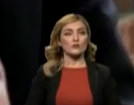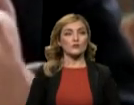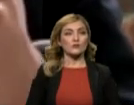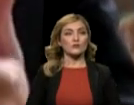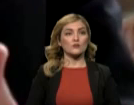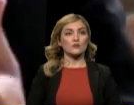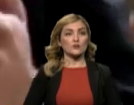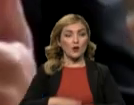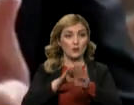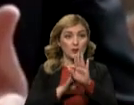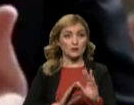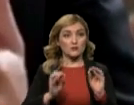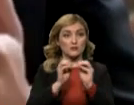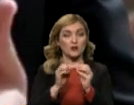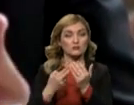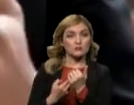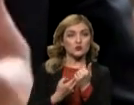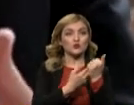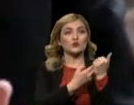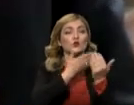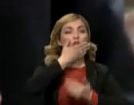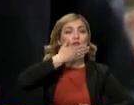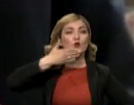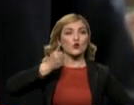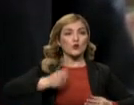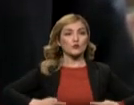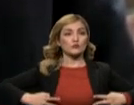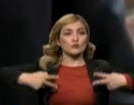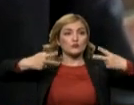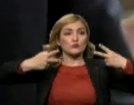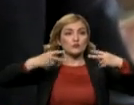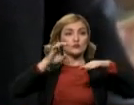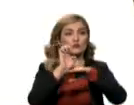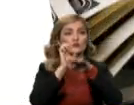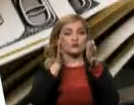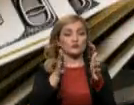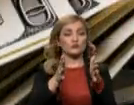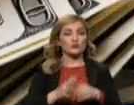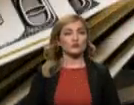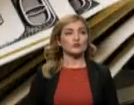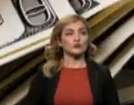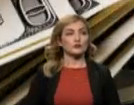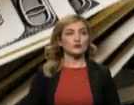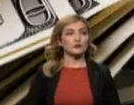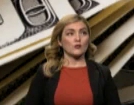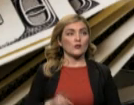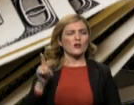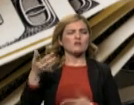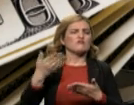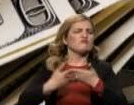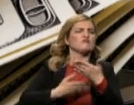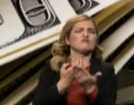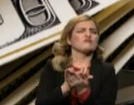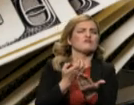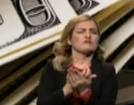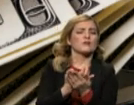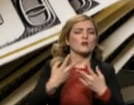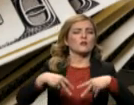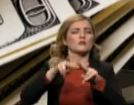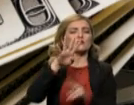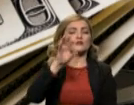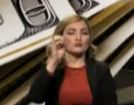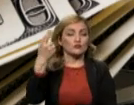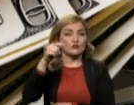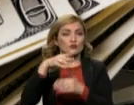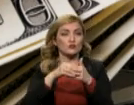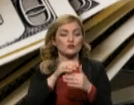garantiza muchos recursos para mejorar la vida de los ecuatorianos. La emisión del bono social soberano de 400 millones de dólares